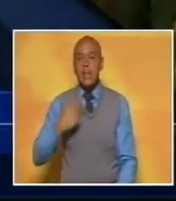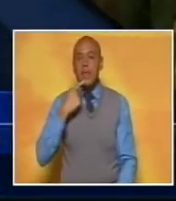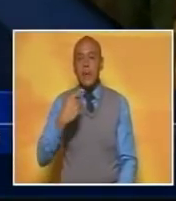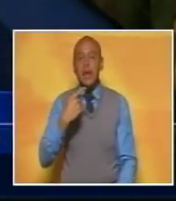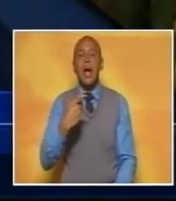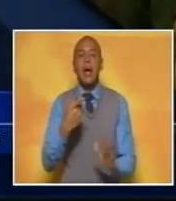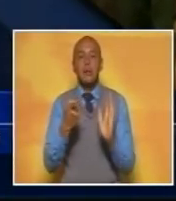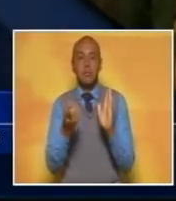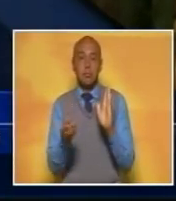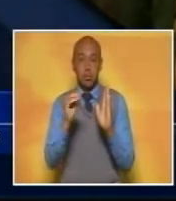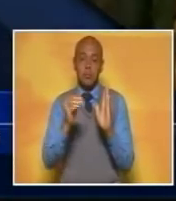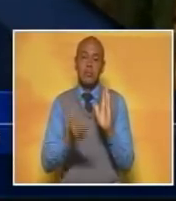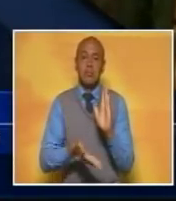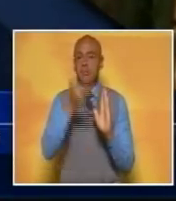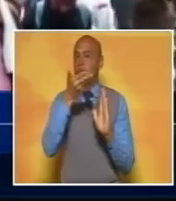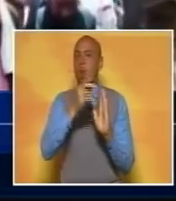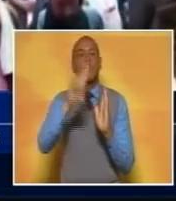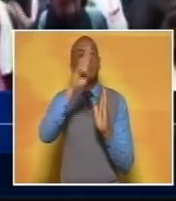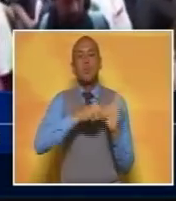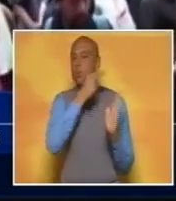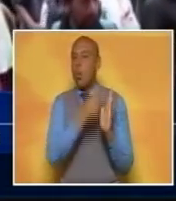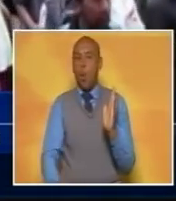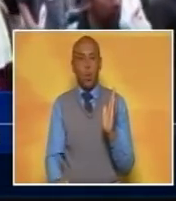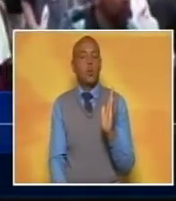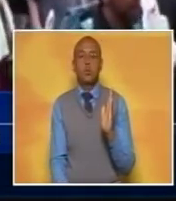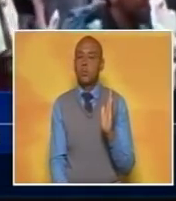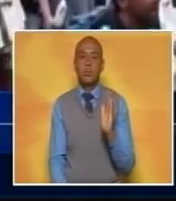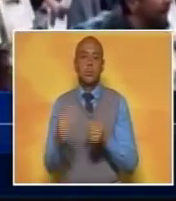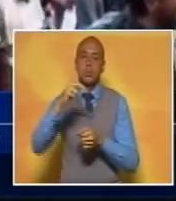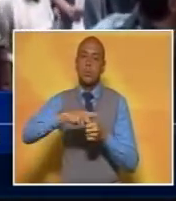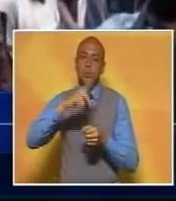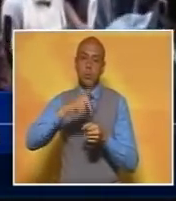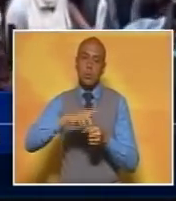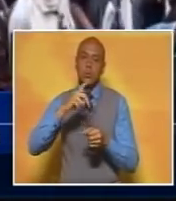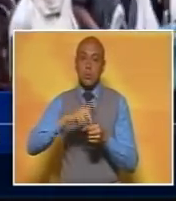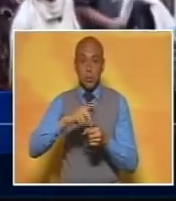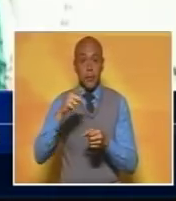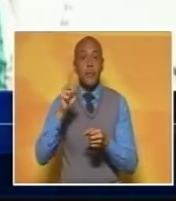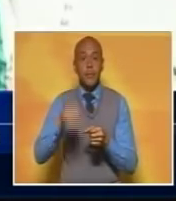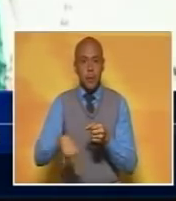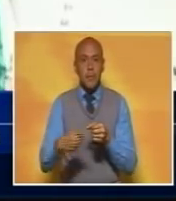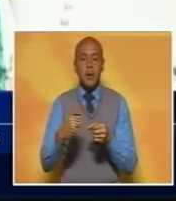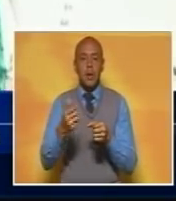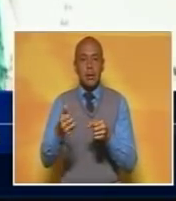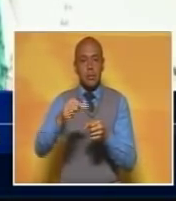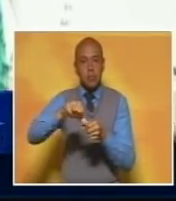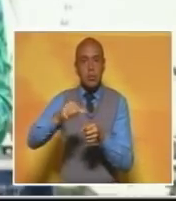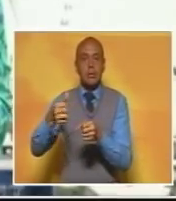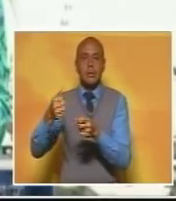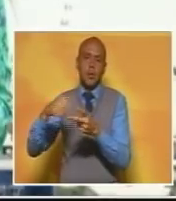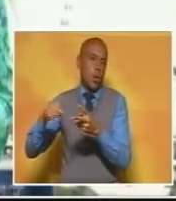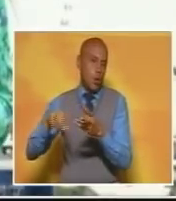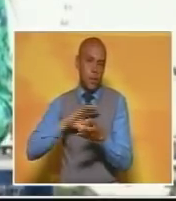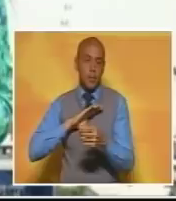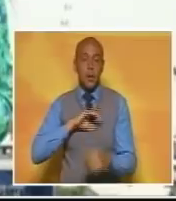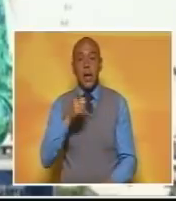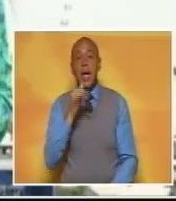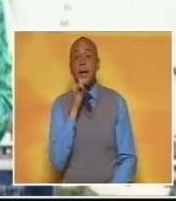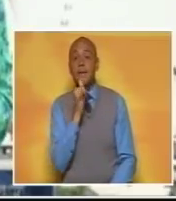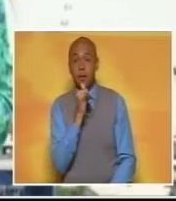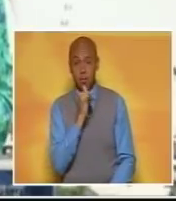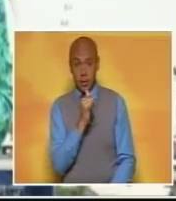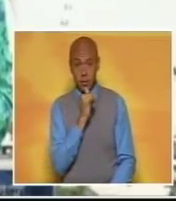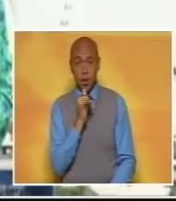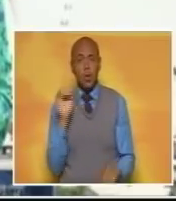decreto 883, pues que llevó al alza del combustible, tanto del diésel como del extra. Ese es el informe que